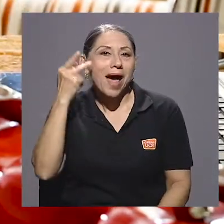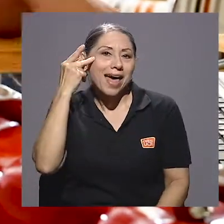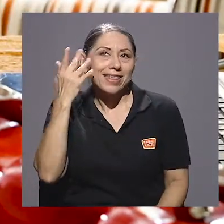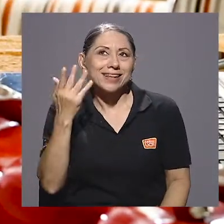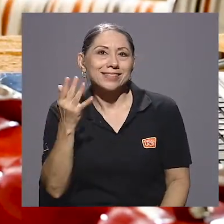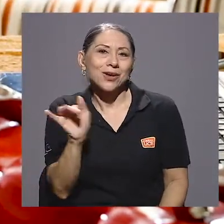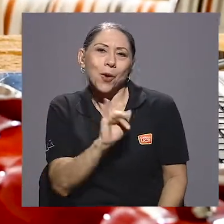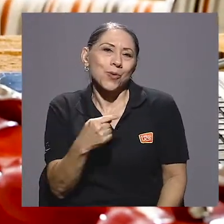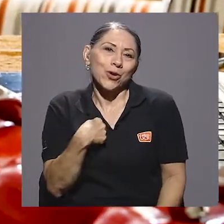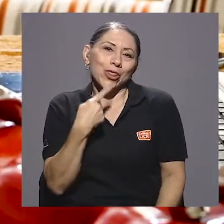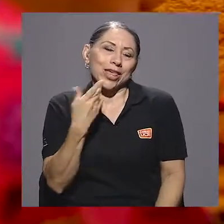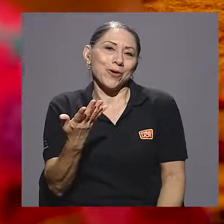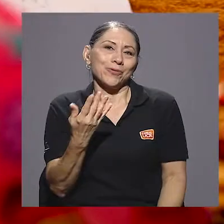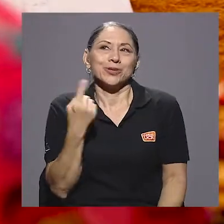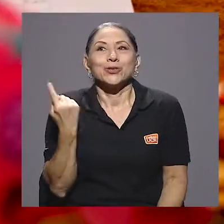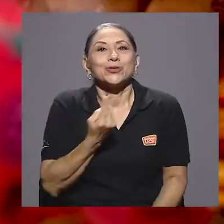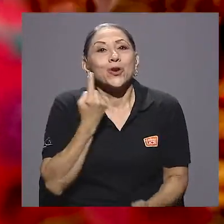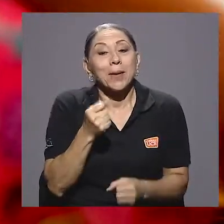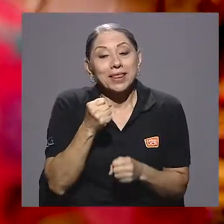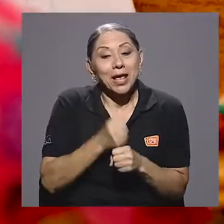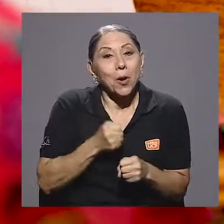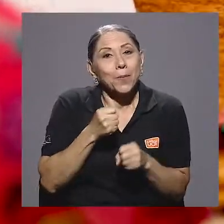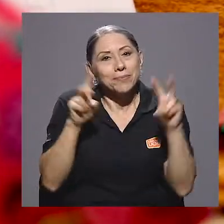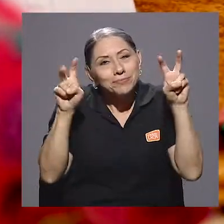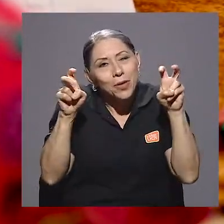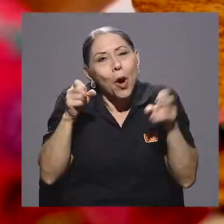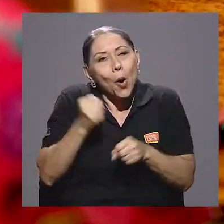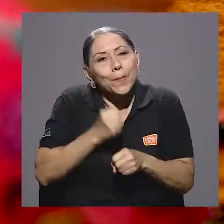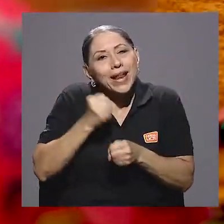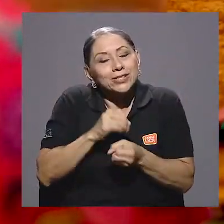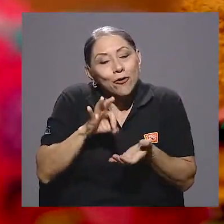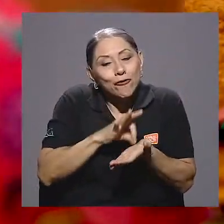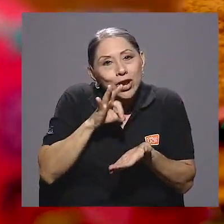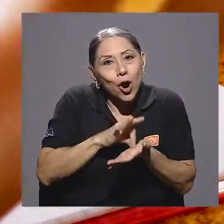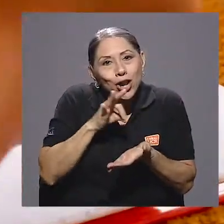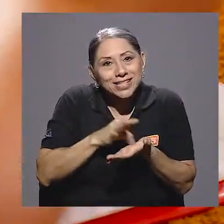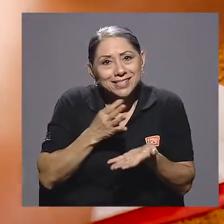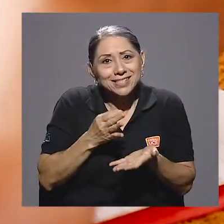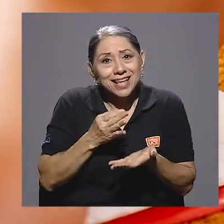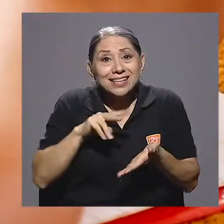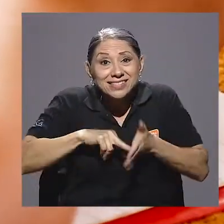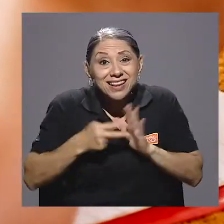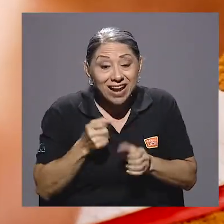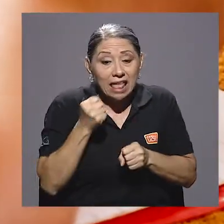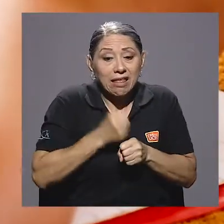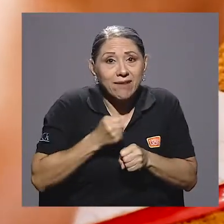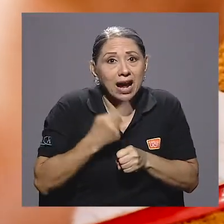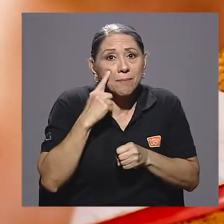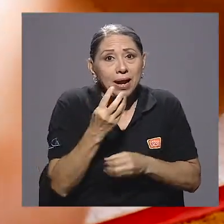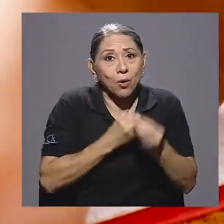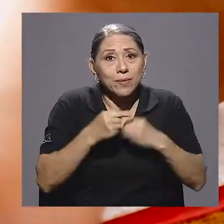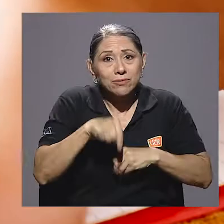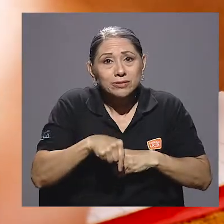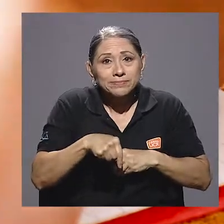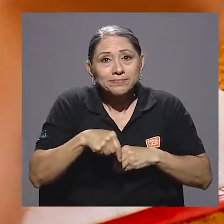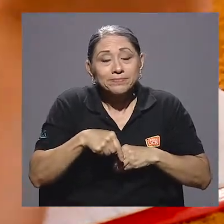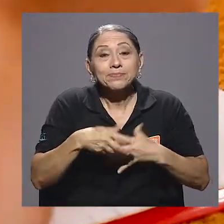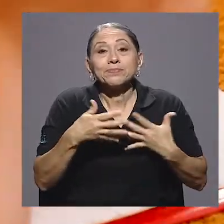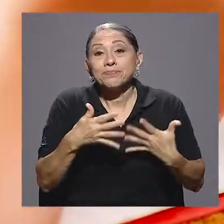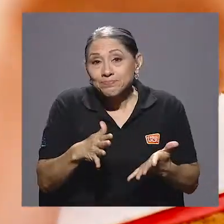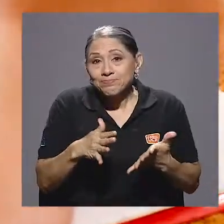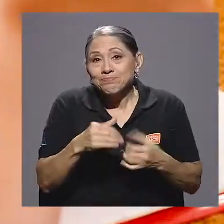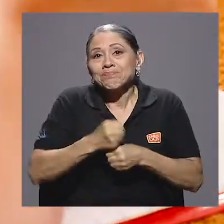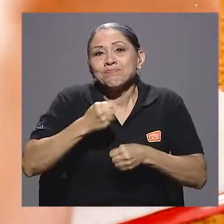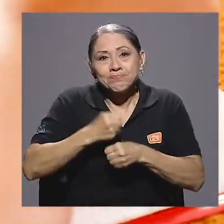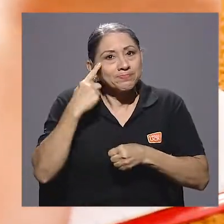digo yo, suelo decir, en operación frijoles, o sea, sobreviviendo el día a día. Y son hogares donde los padres